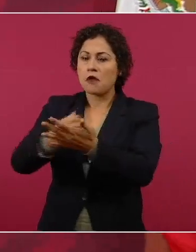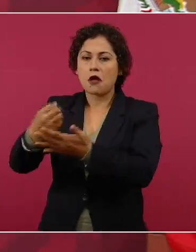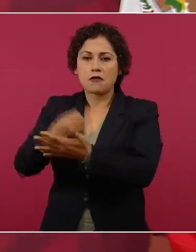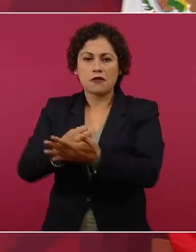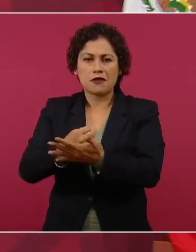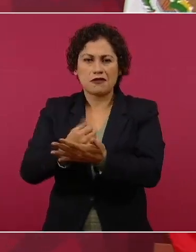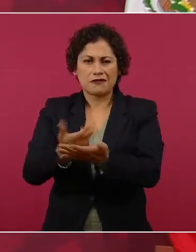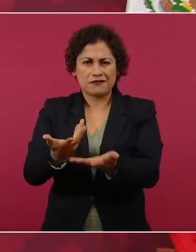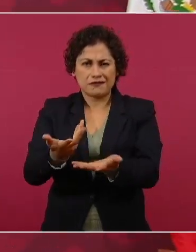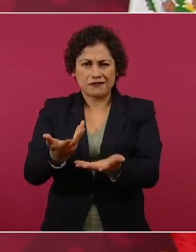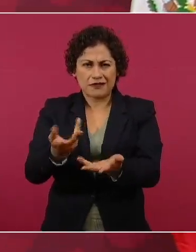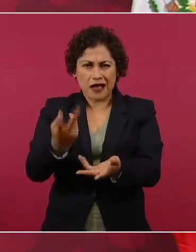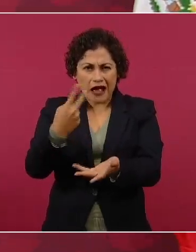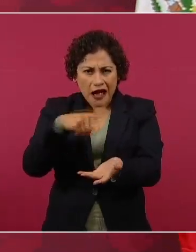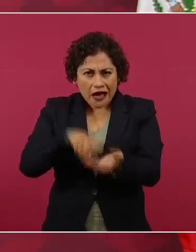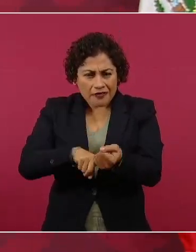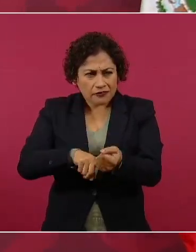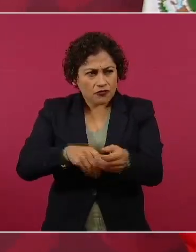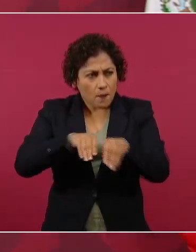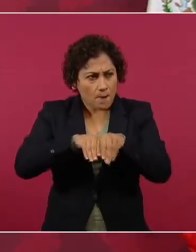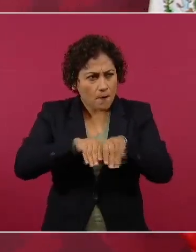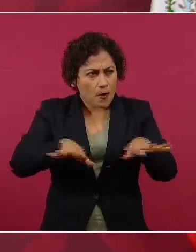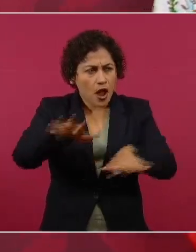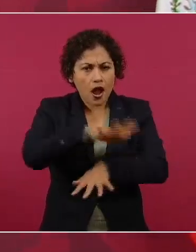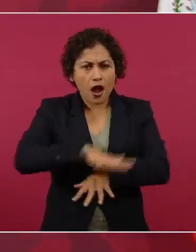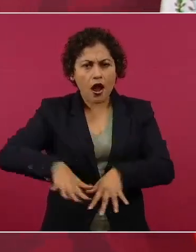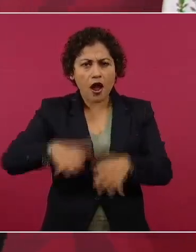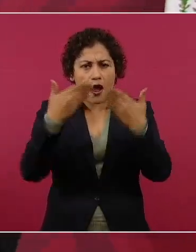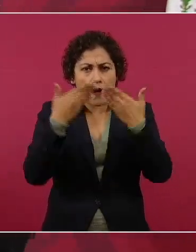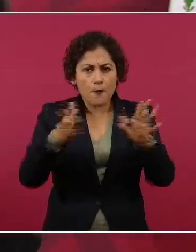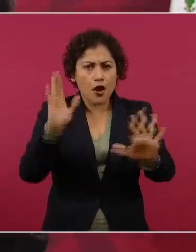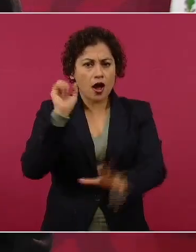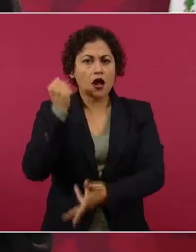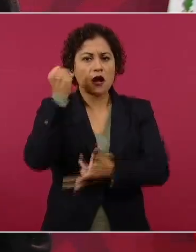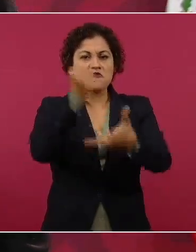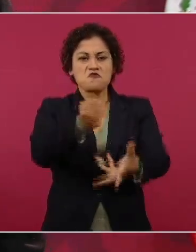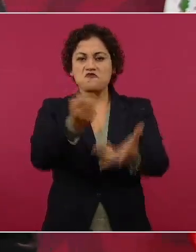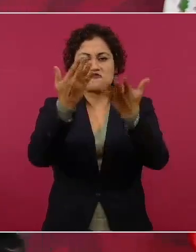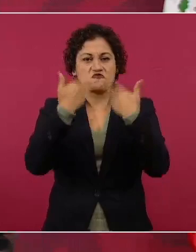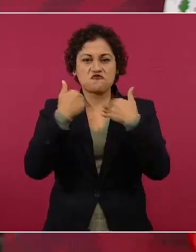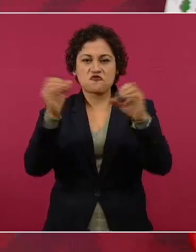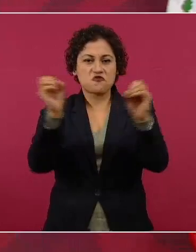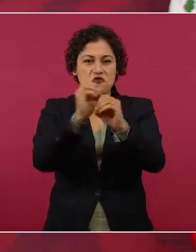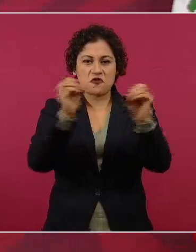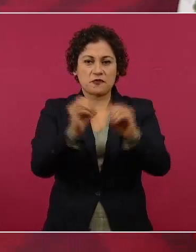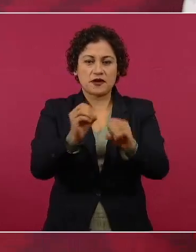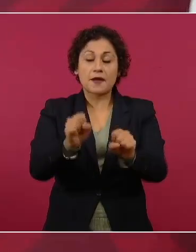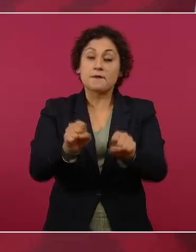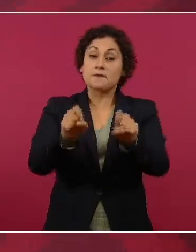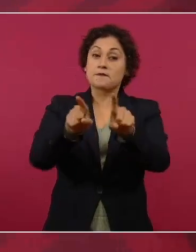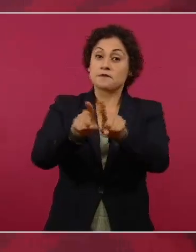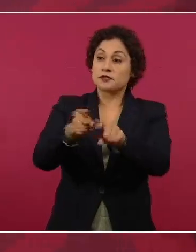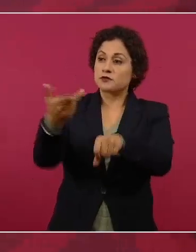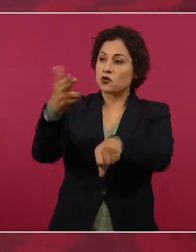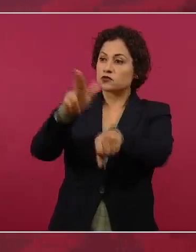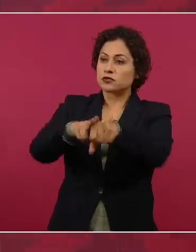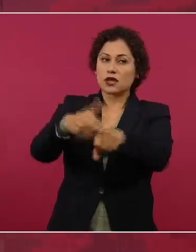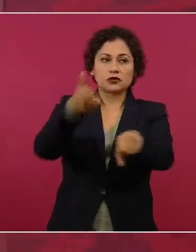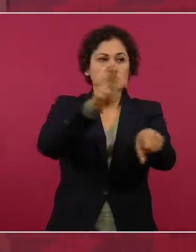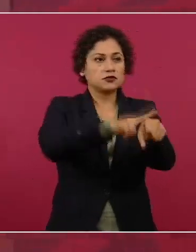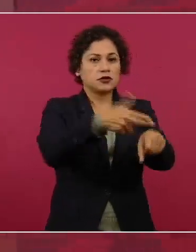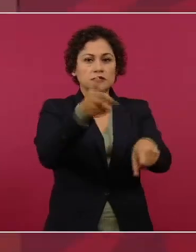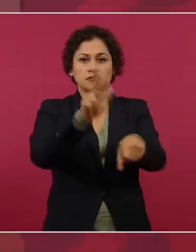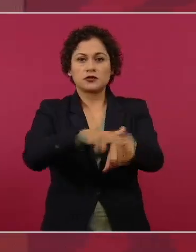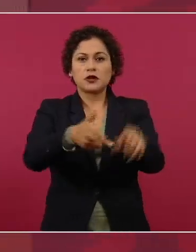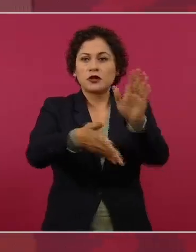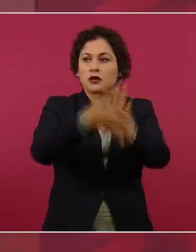Y muchos hospitales era para justificar que